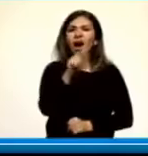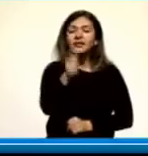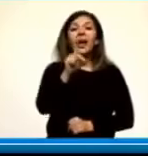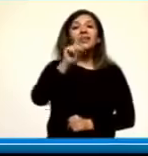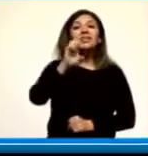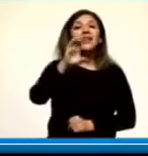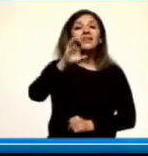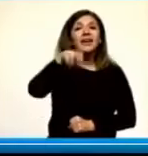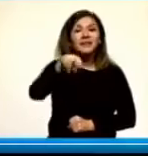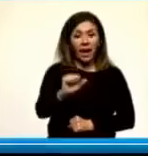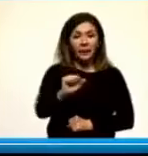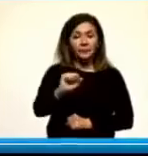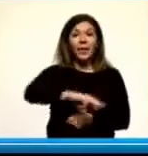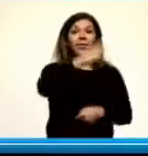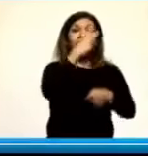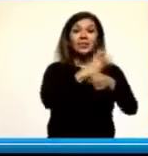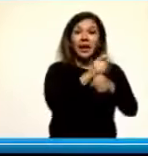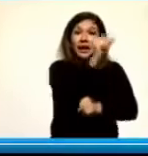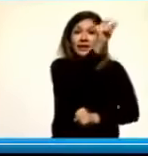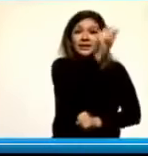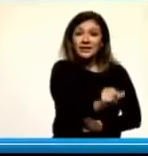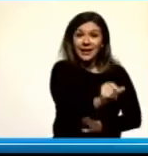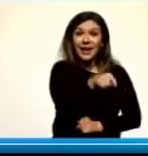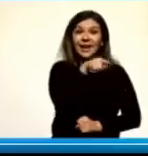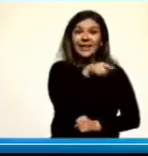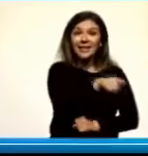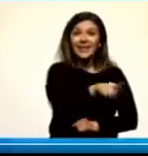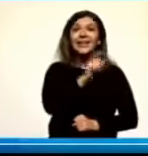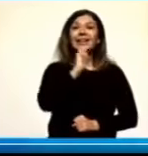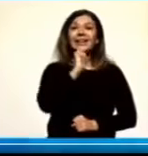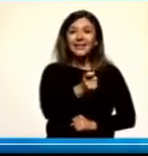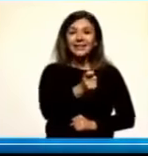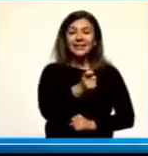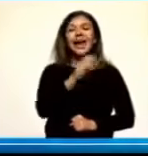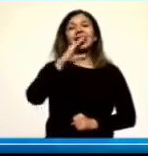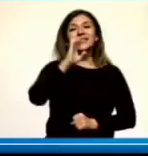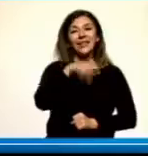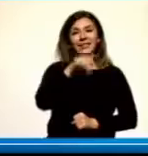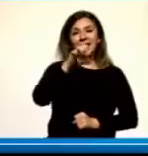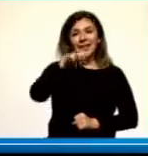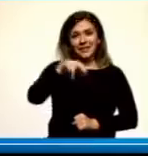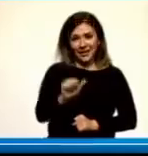decenas. Y en la tercera columna colocamos centenas.